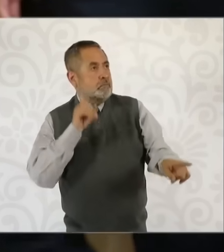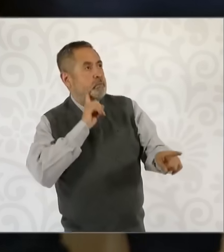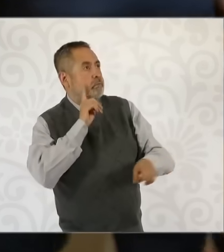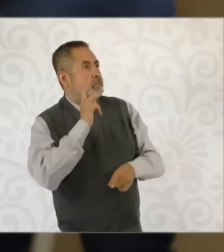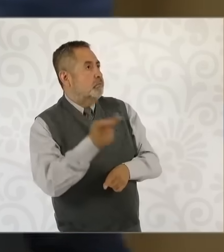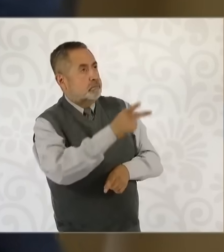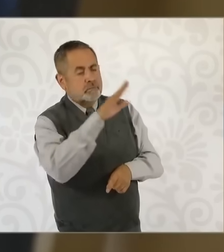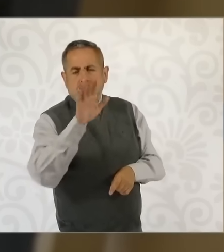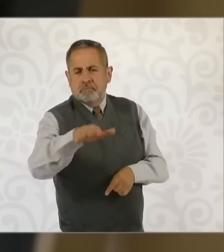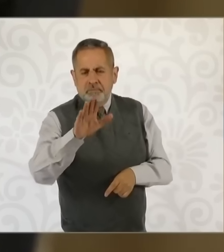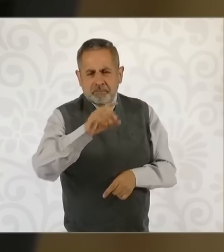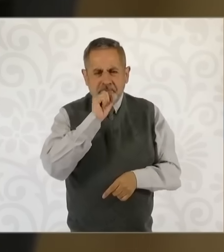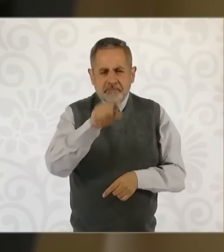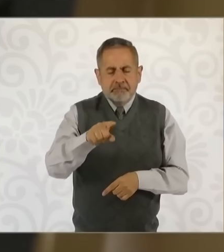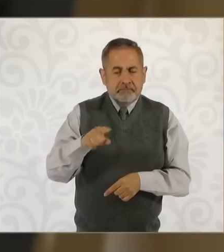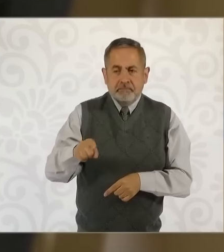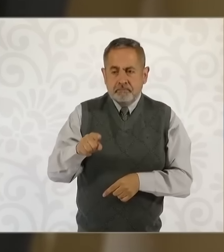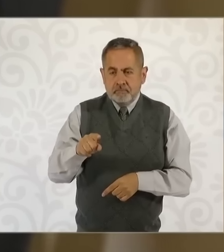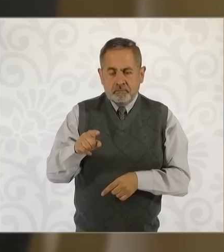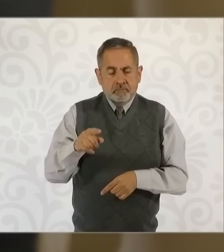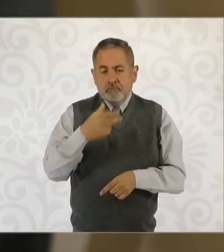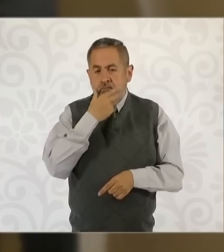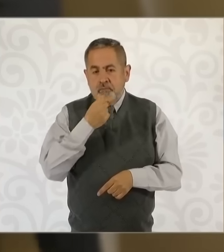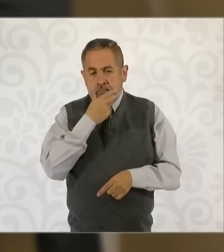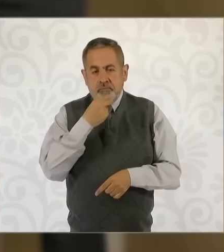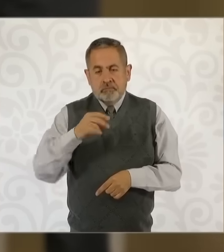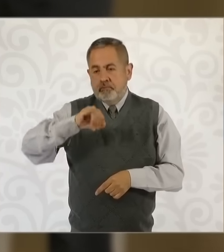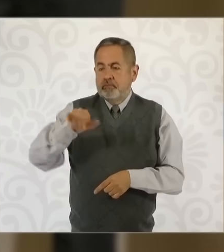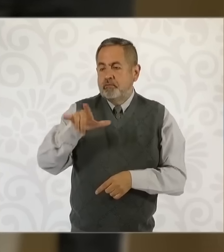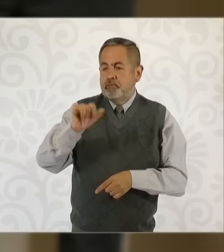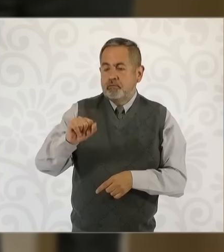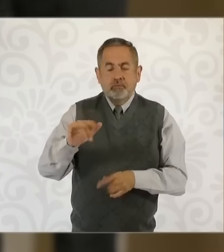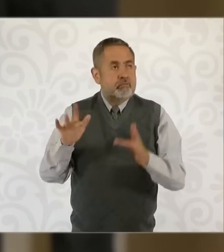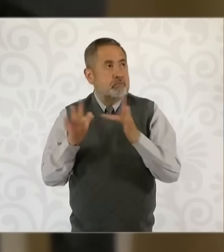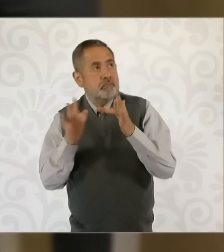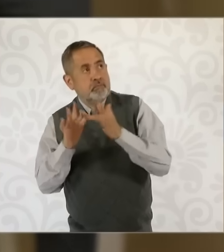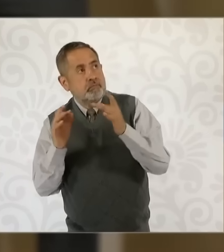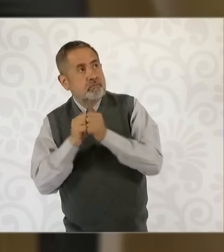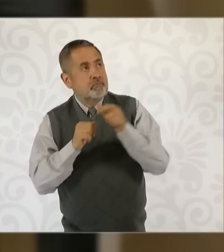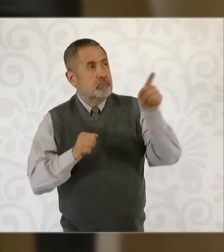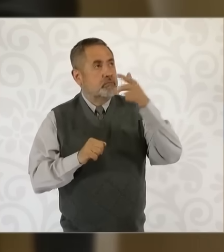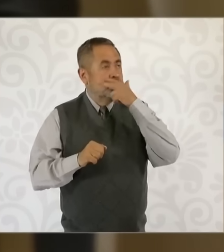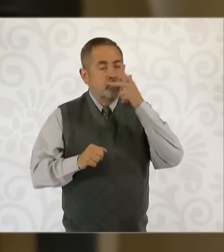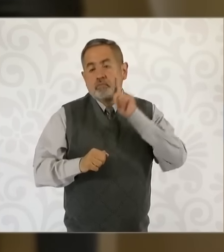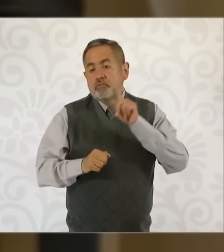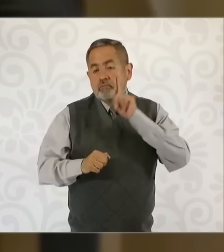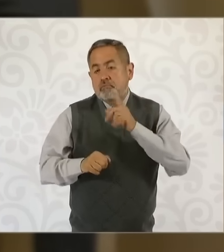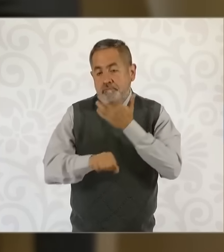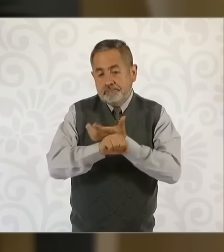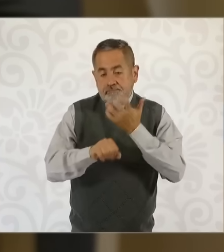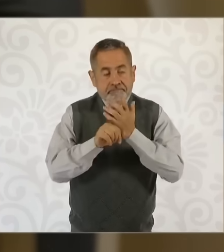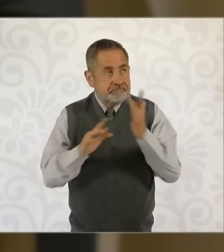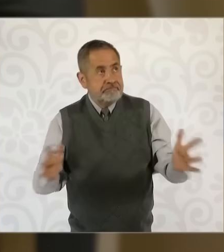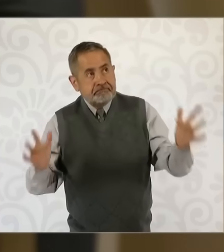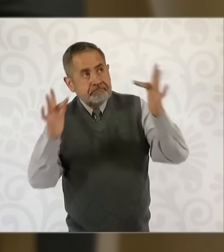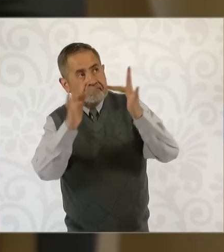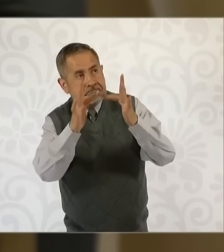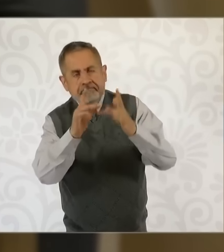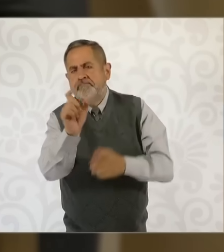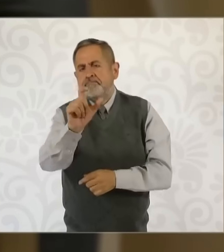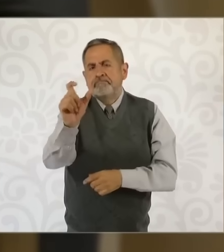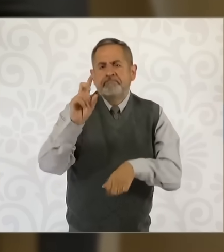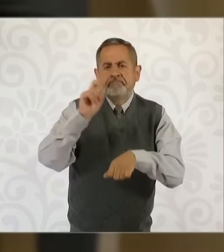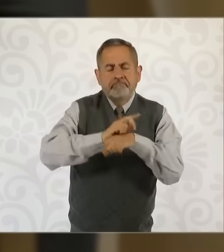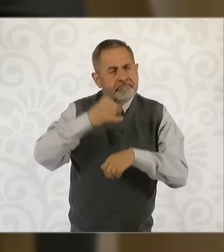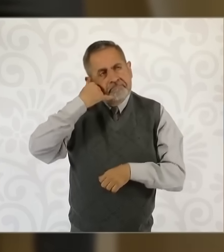que esta semana tendrá una llamada con su homóloga estadounidense. Saber si tiene información sobre qué día se realizaría